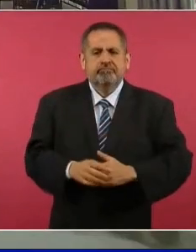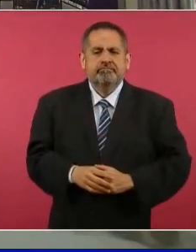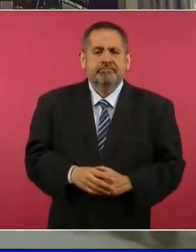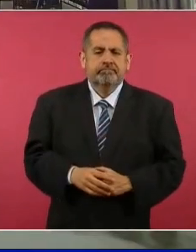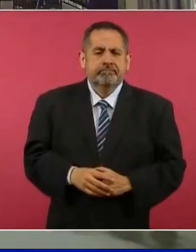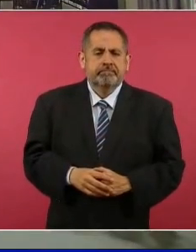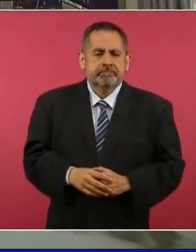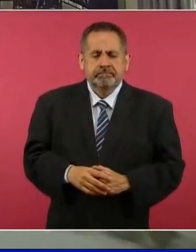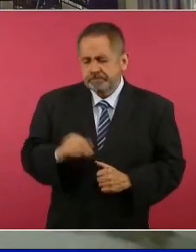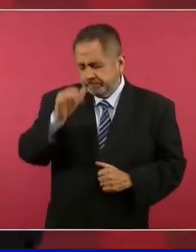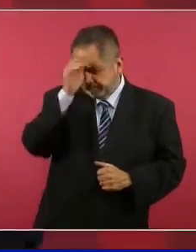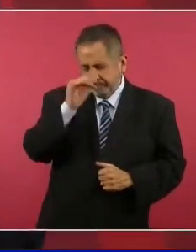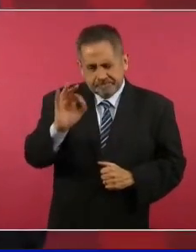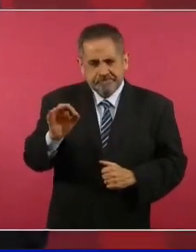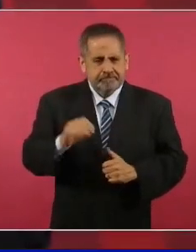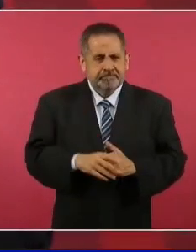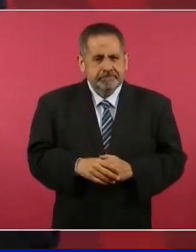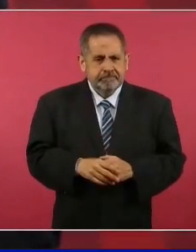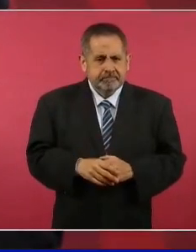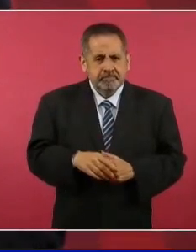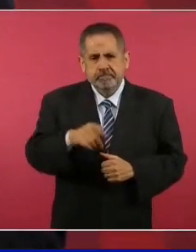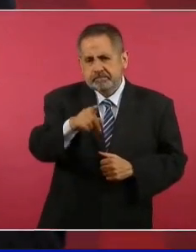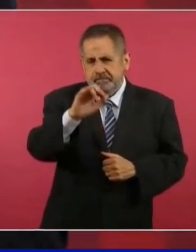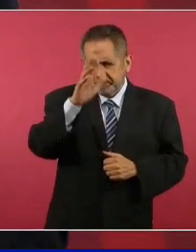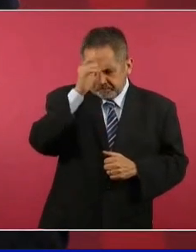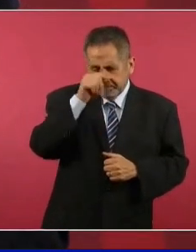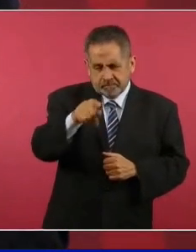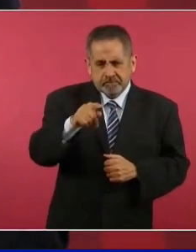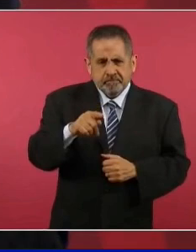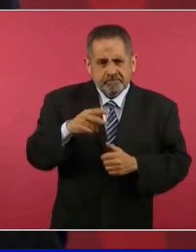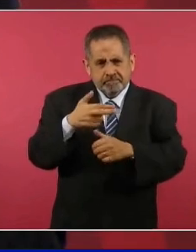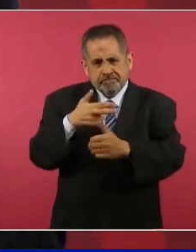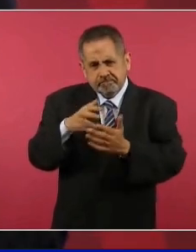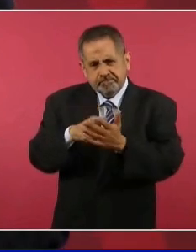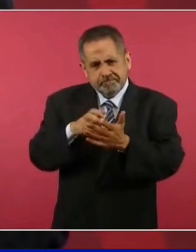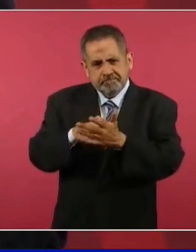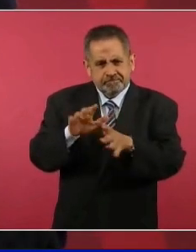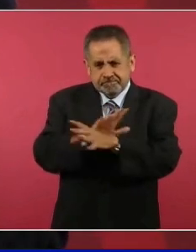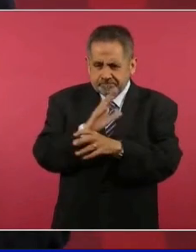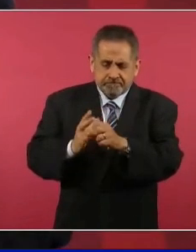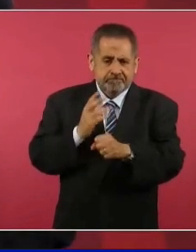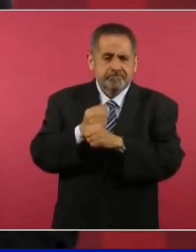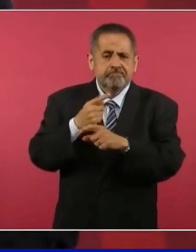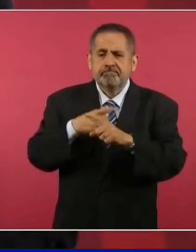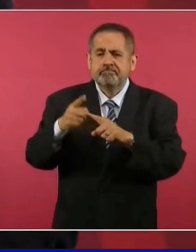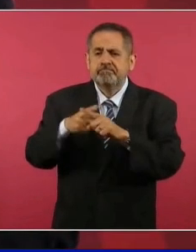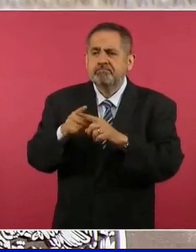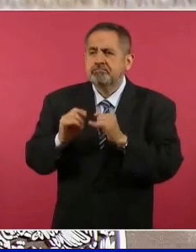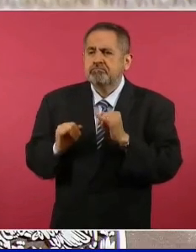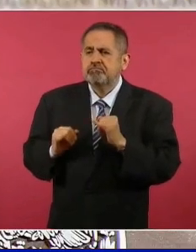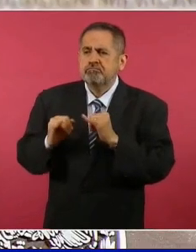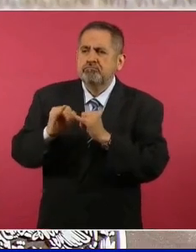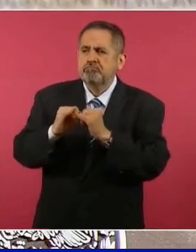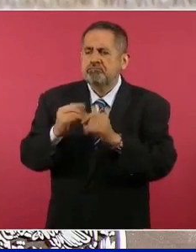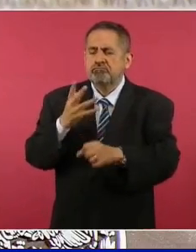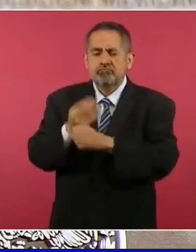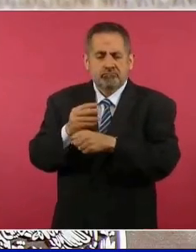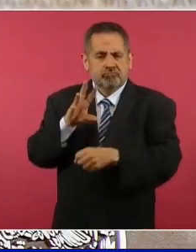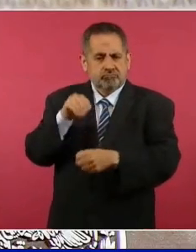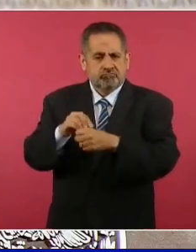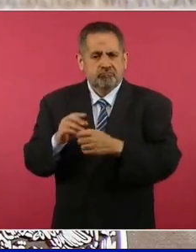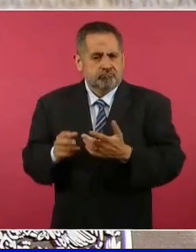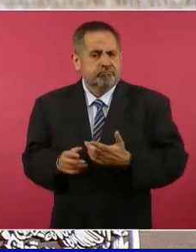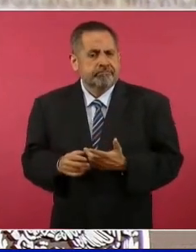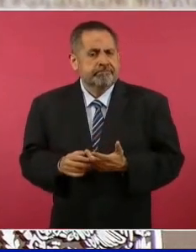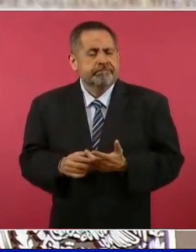acuerdo, estamos de acuerdo. Y que se haga una reforma al interior de las instituciones, porque suele